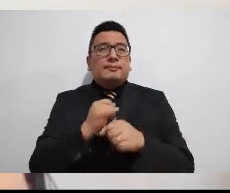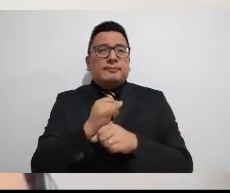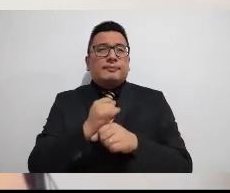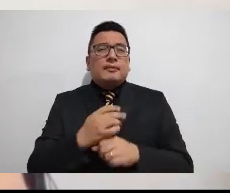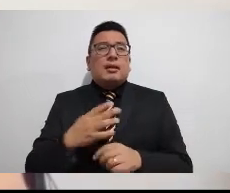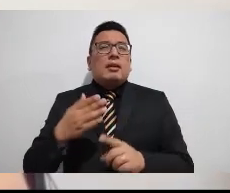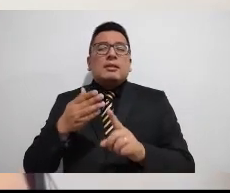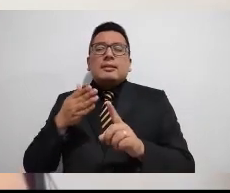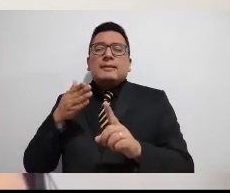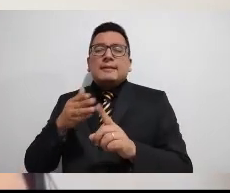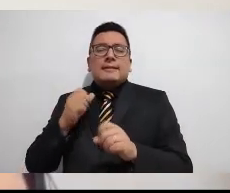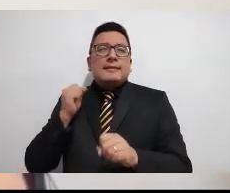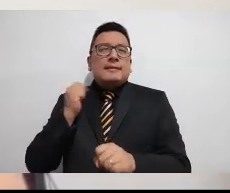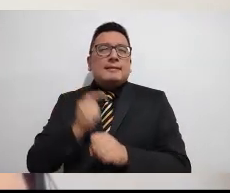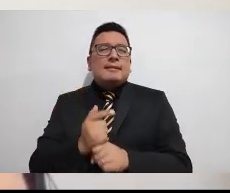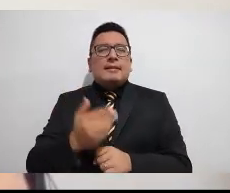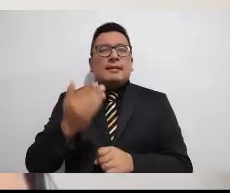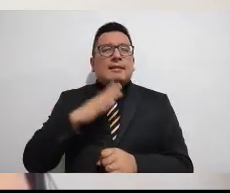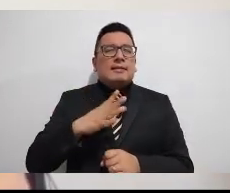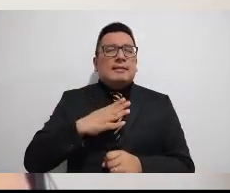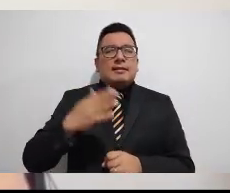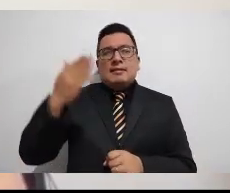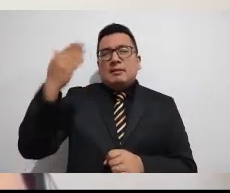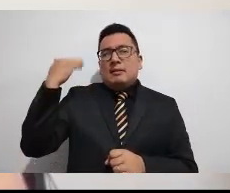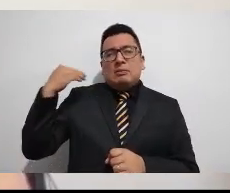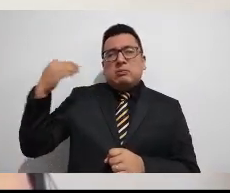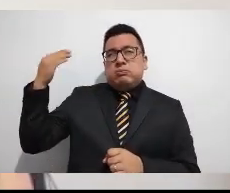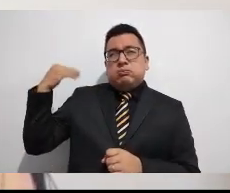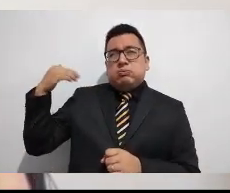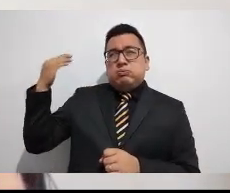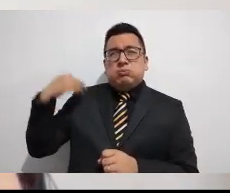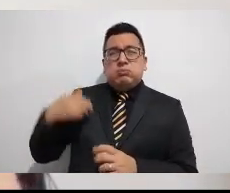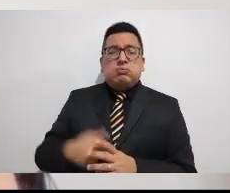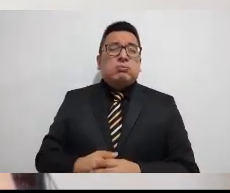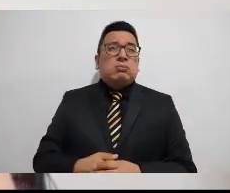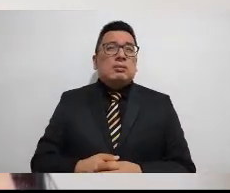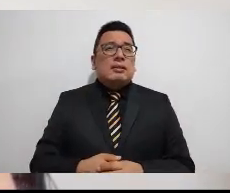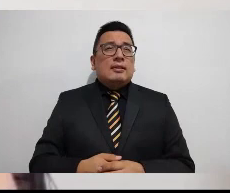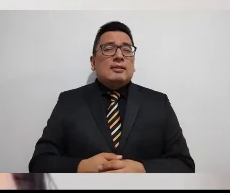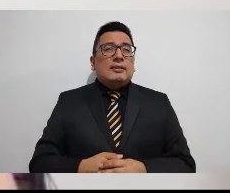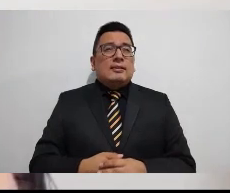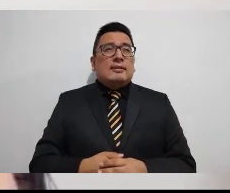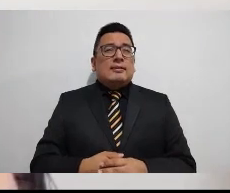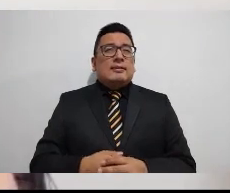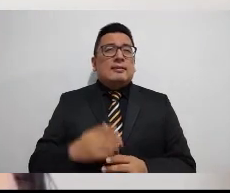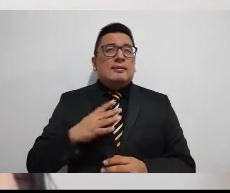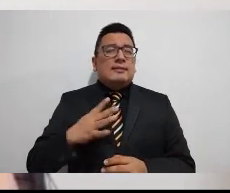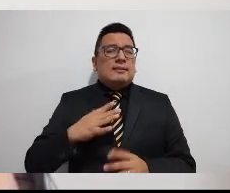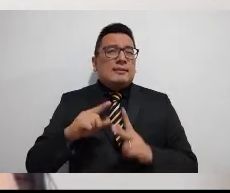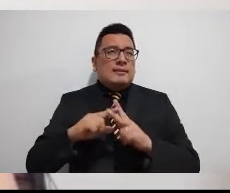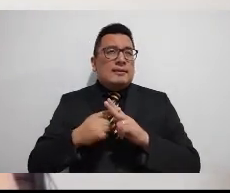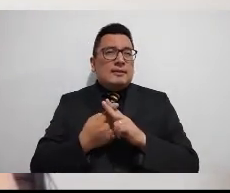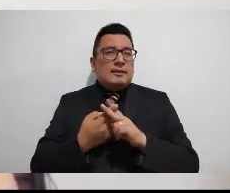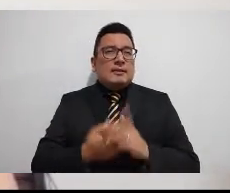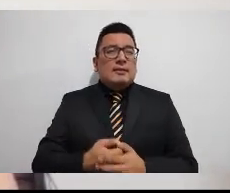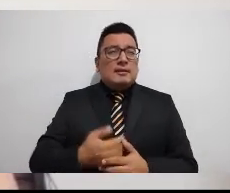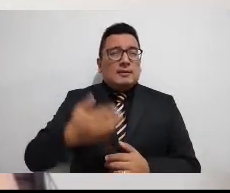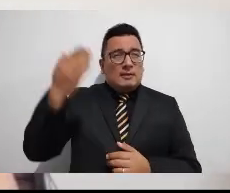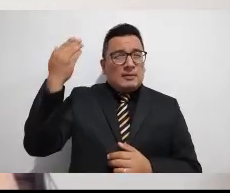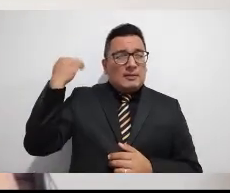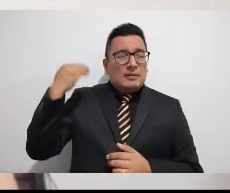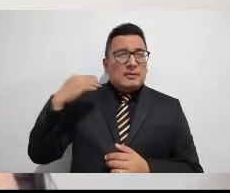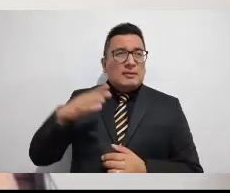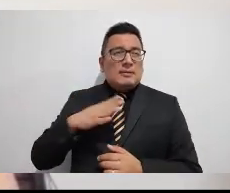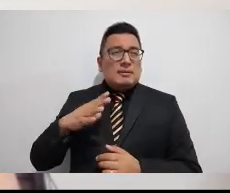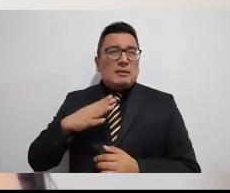los centran en el periodo colonial. Bueno, la mayor parte de las personas decimos que este proceso ocurre a lo largo del